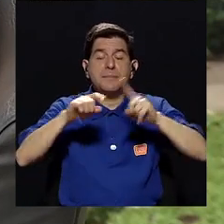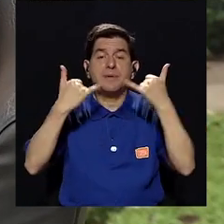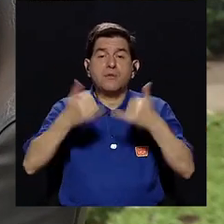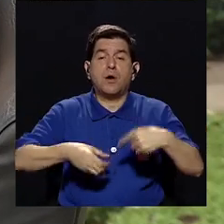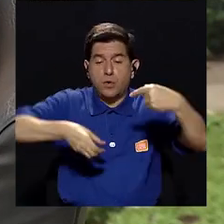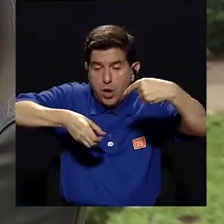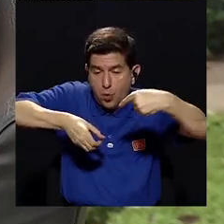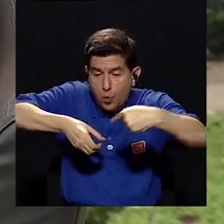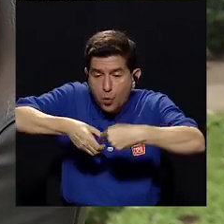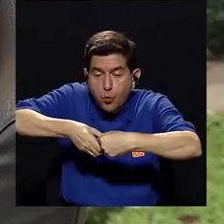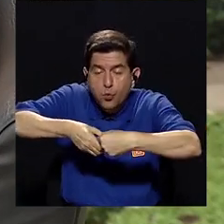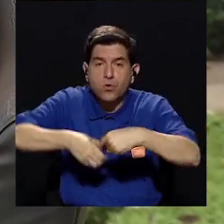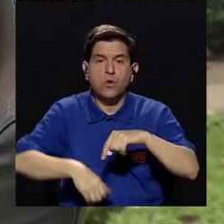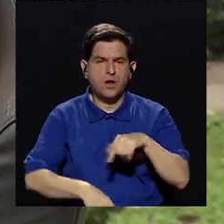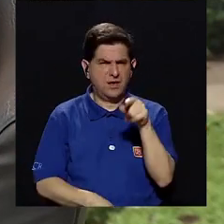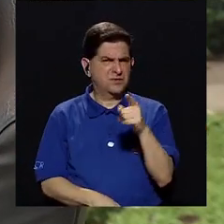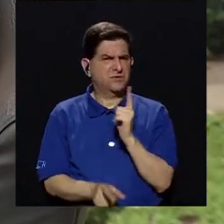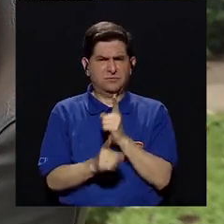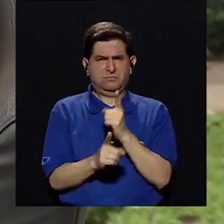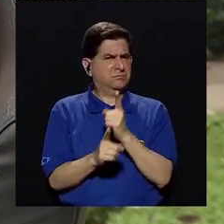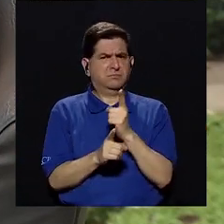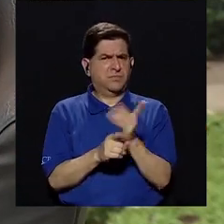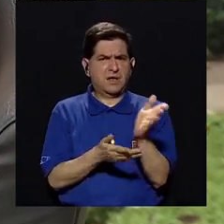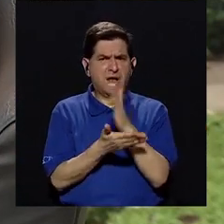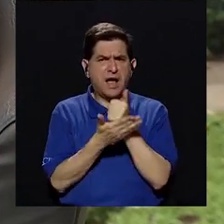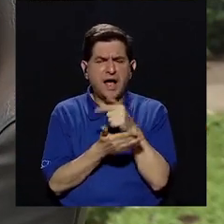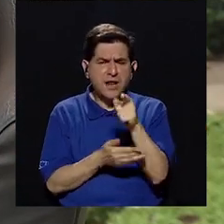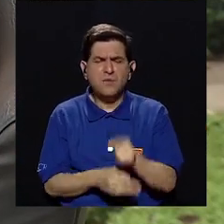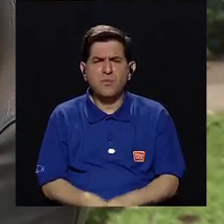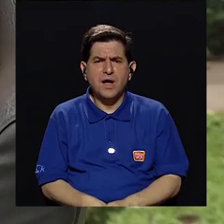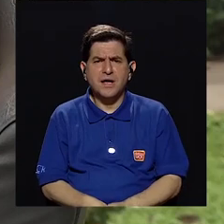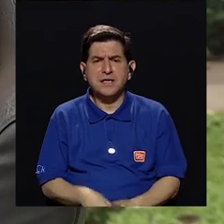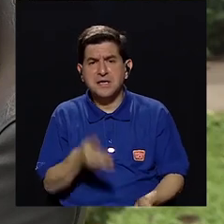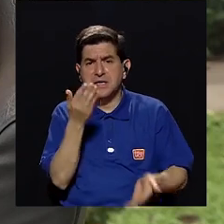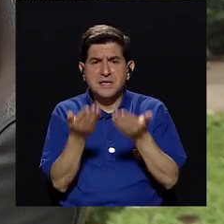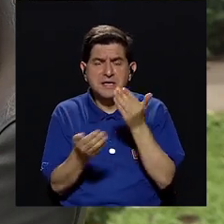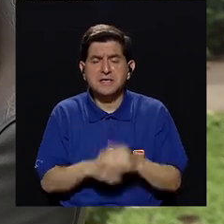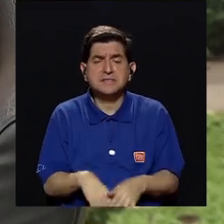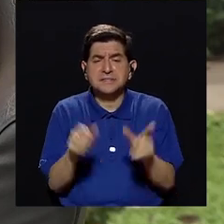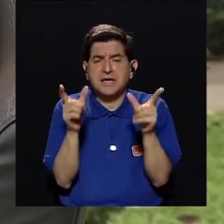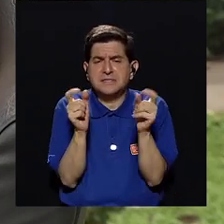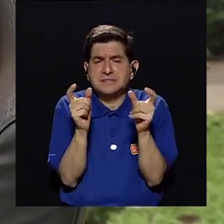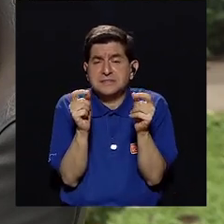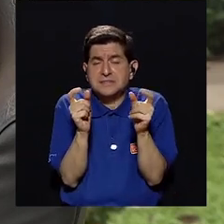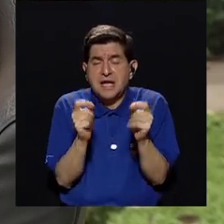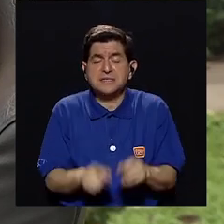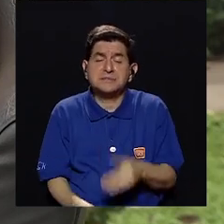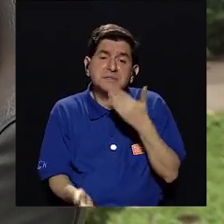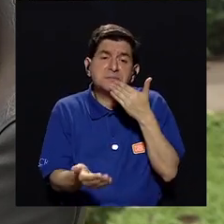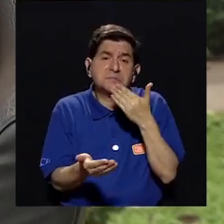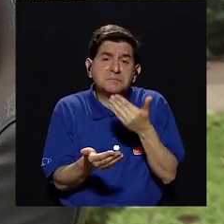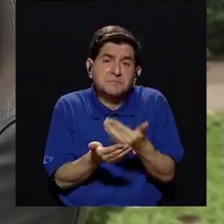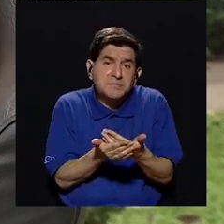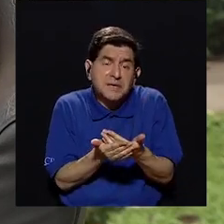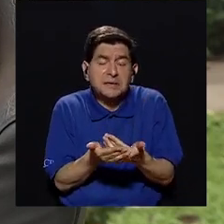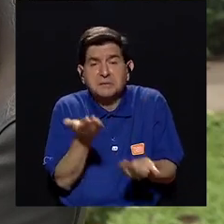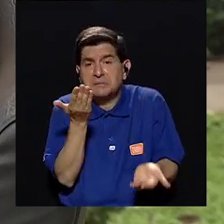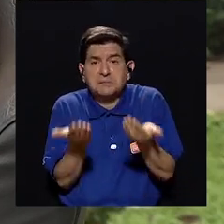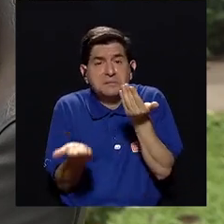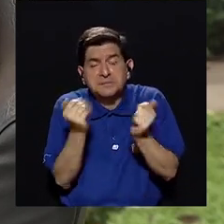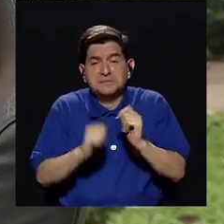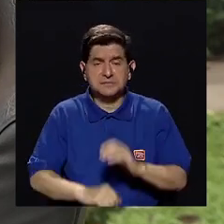encendió entonces eso no es correcto algo está jalando ahí pues era un tumor citó pues de un tumor benigno también